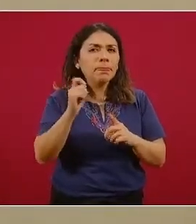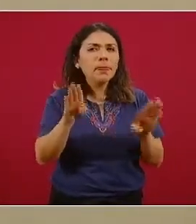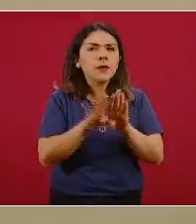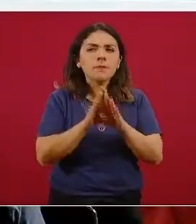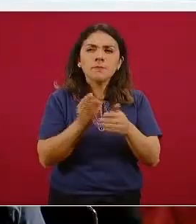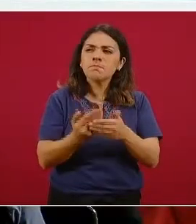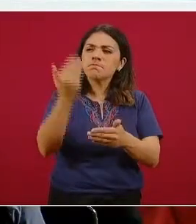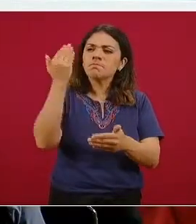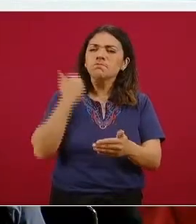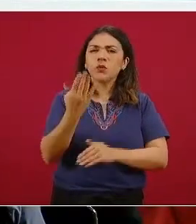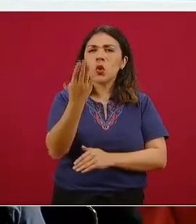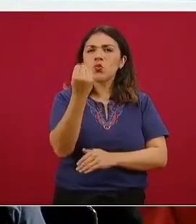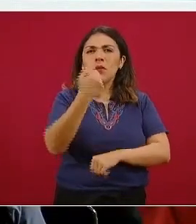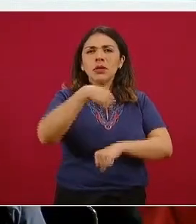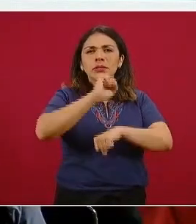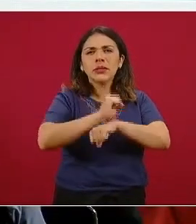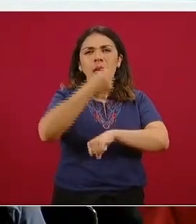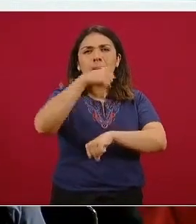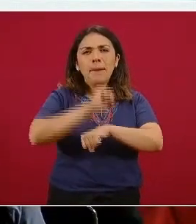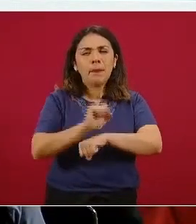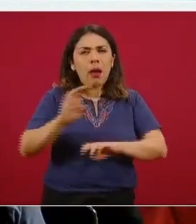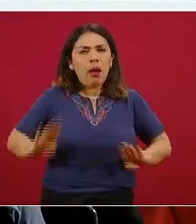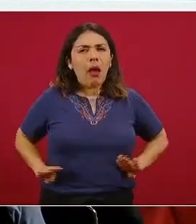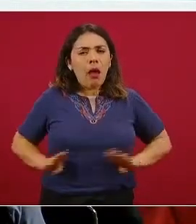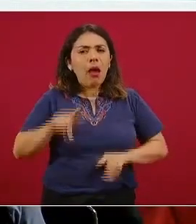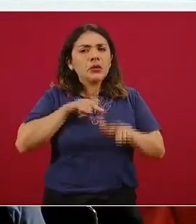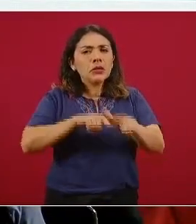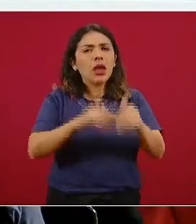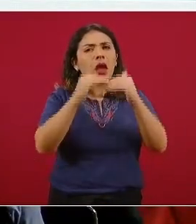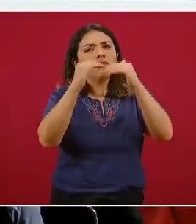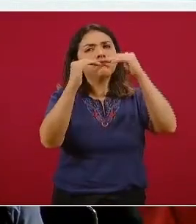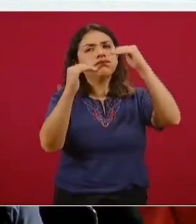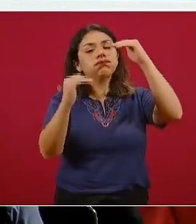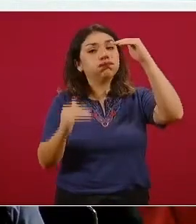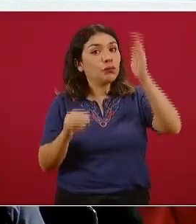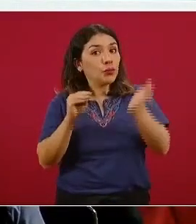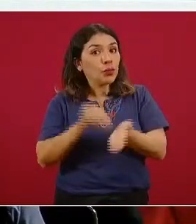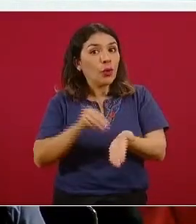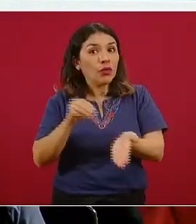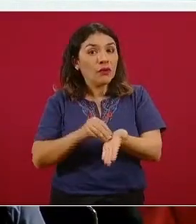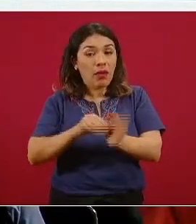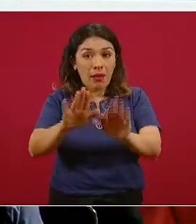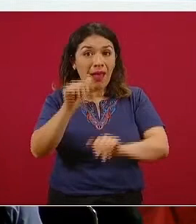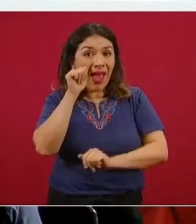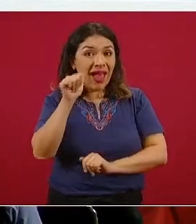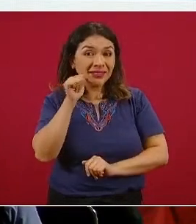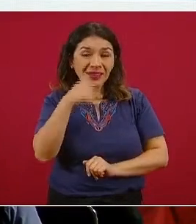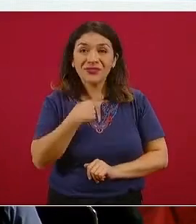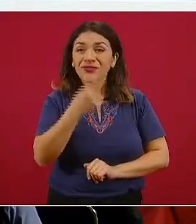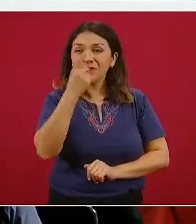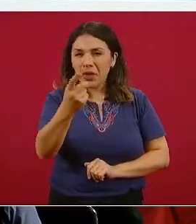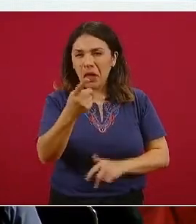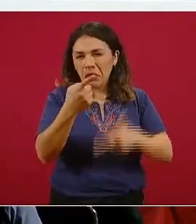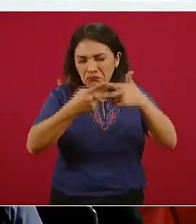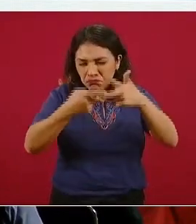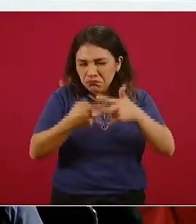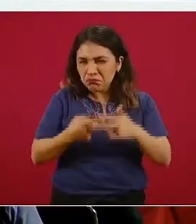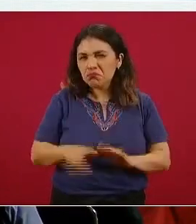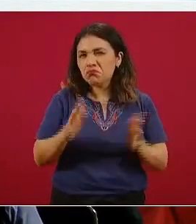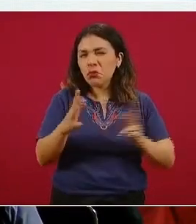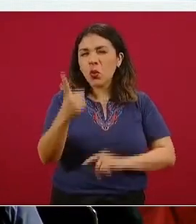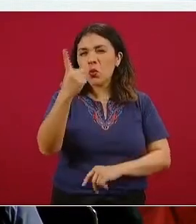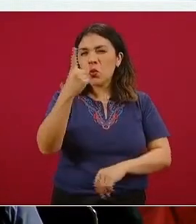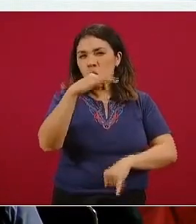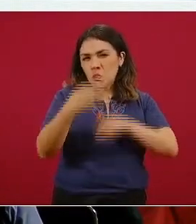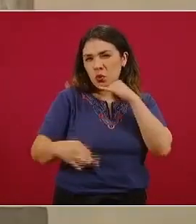últimas 9 semanas, que es una tendencia descendente, se mantiene. Ayer decíamos o calculábamos que de la última